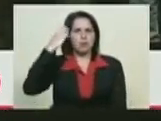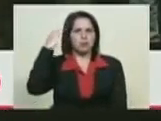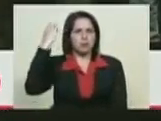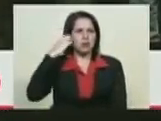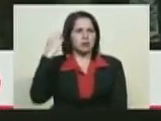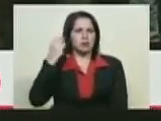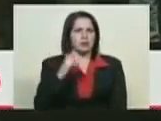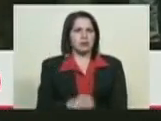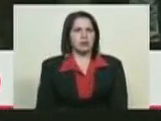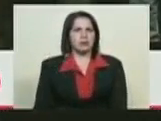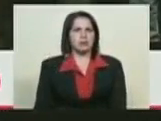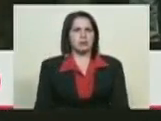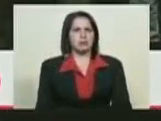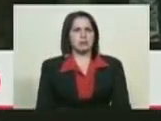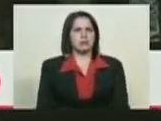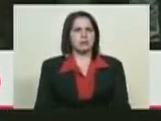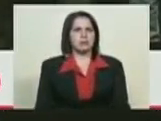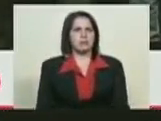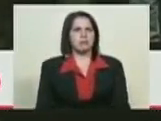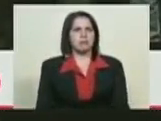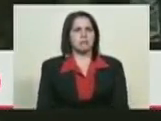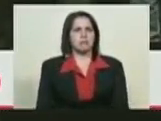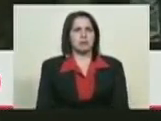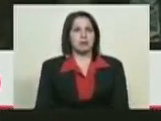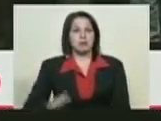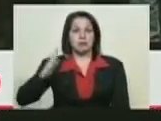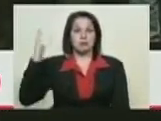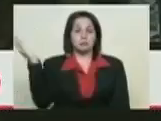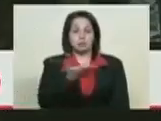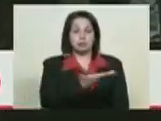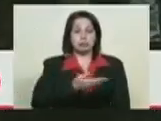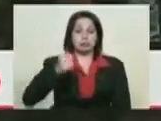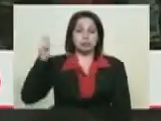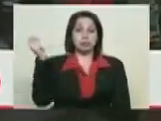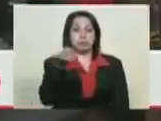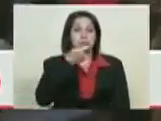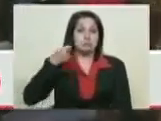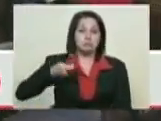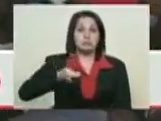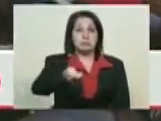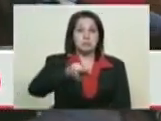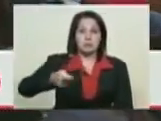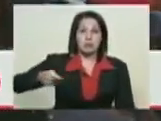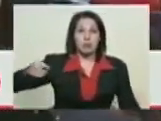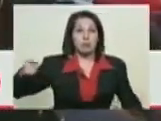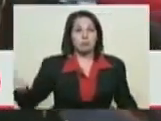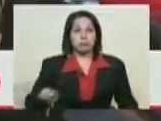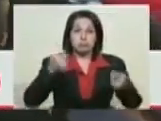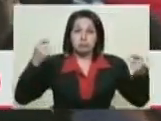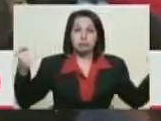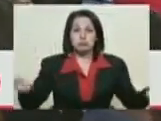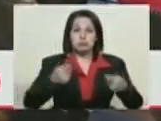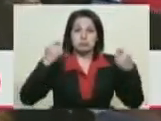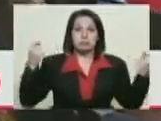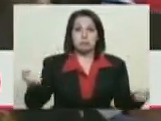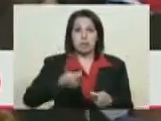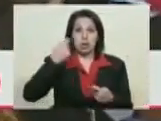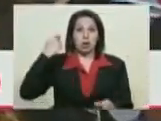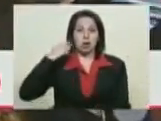Y con su lanza, su espada, su machete, se fue por los campos a liderar.